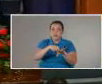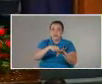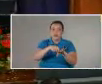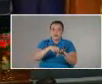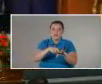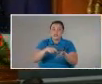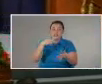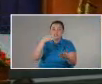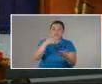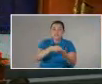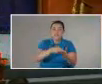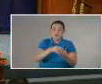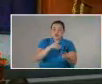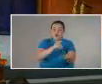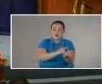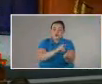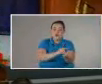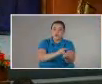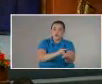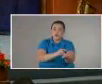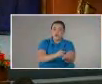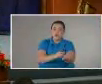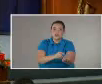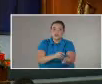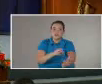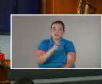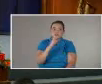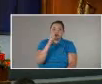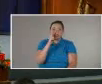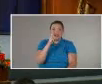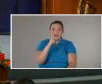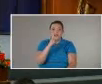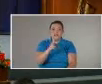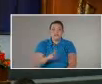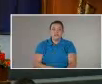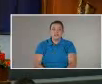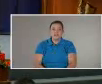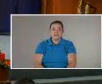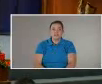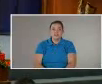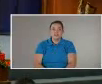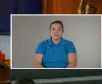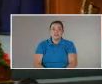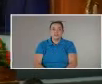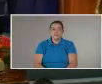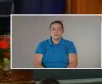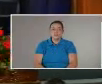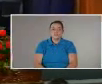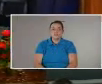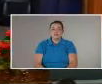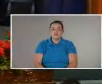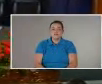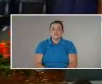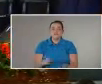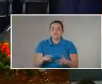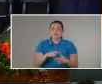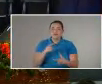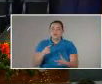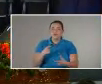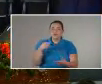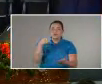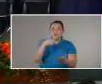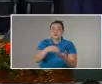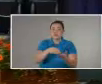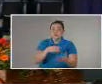llegó un paramédico a revisarme, hermano. Estaba en Guatemala, así que era más serio el asunto. Tenía yo que ver cómo estaba eso. Y cuando llega me dice: